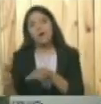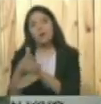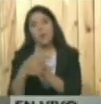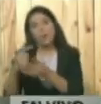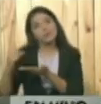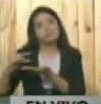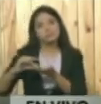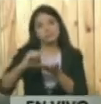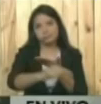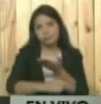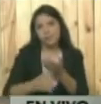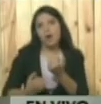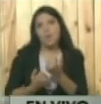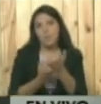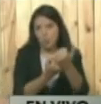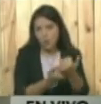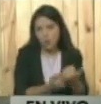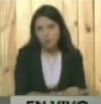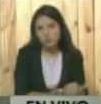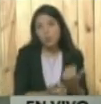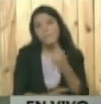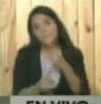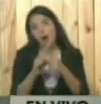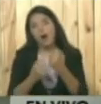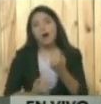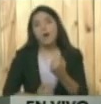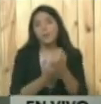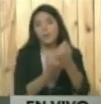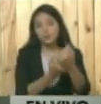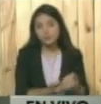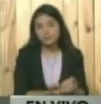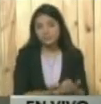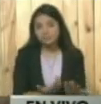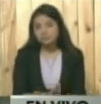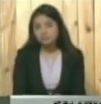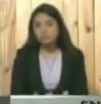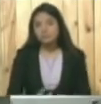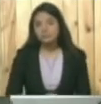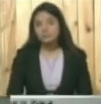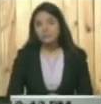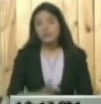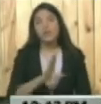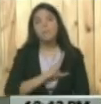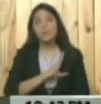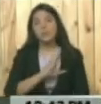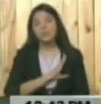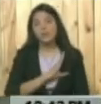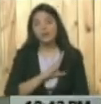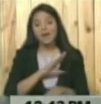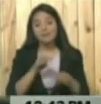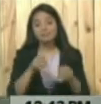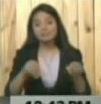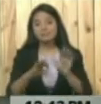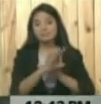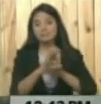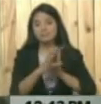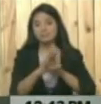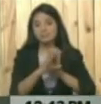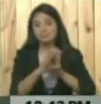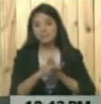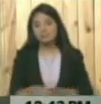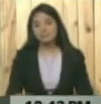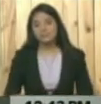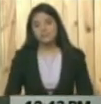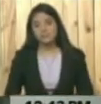del gobierno y contando con el apoyo de la propiedad sobre el suelo urbano, sobre la tierra